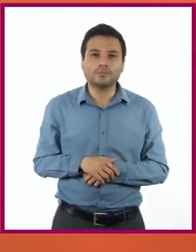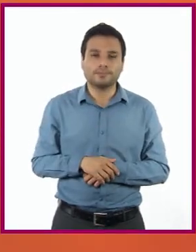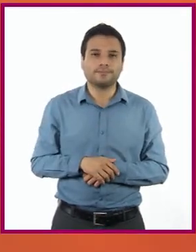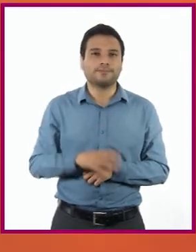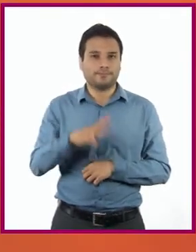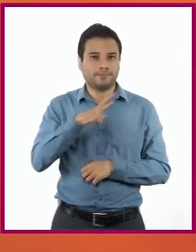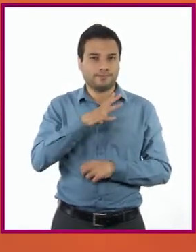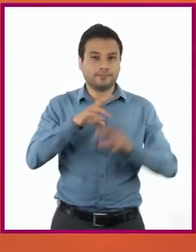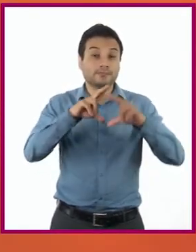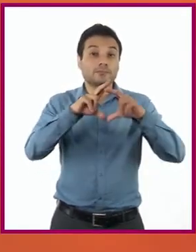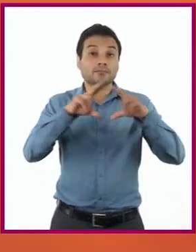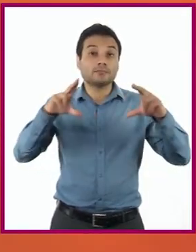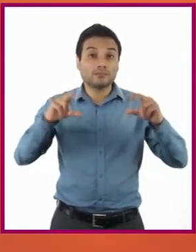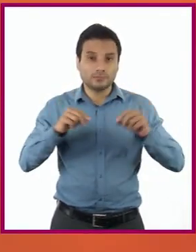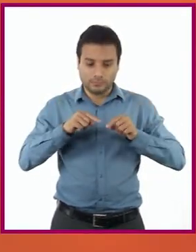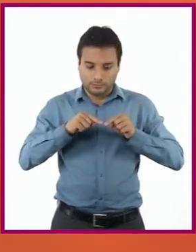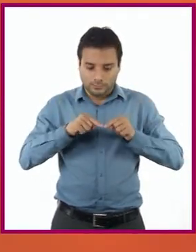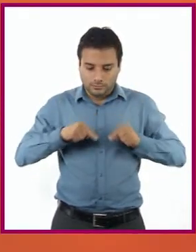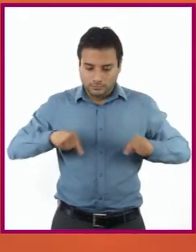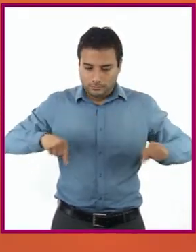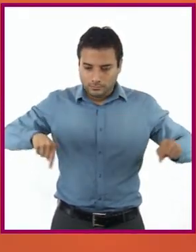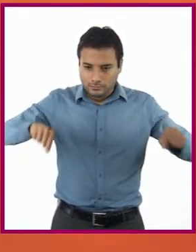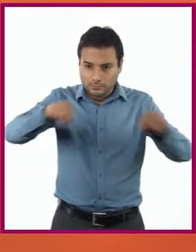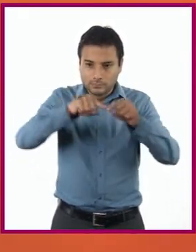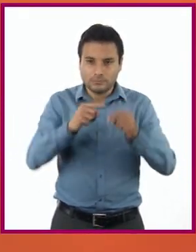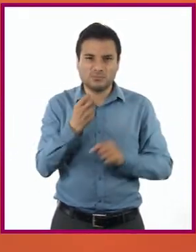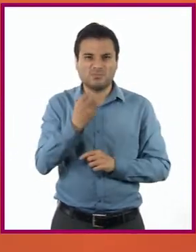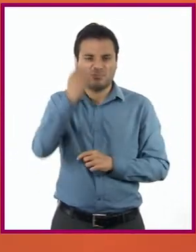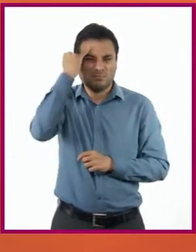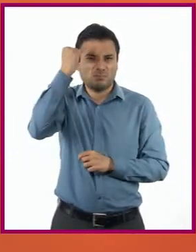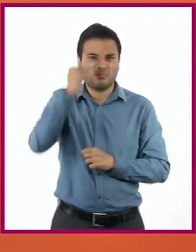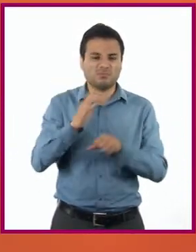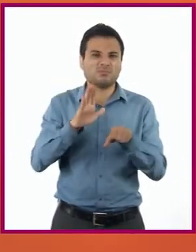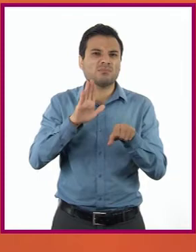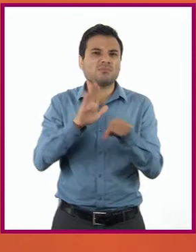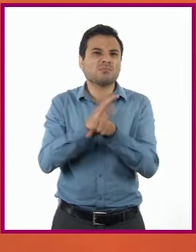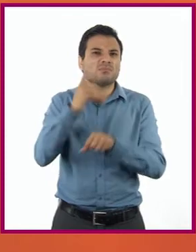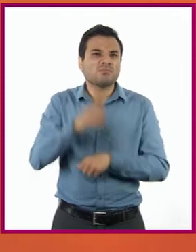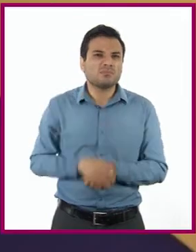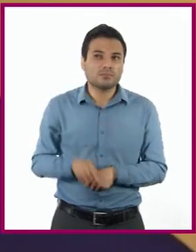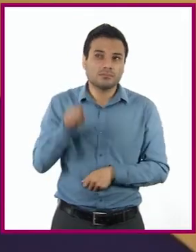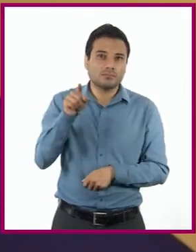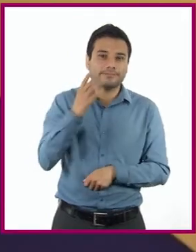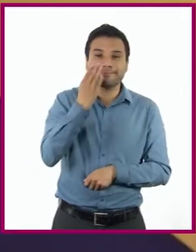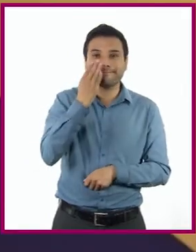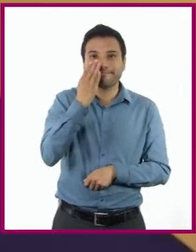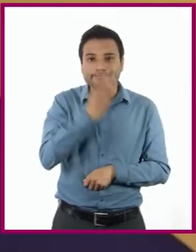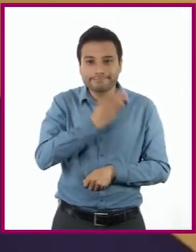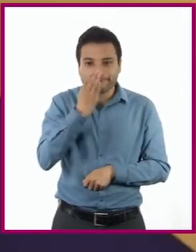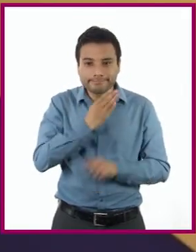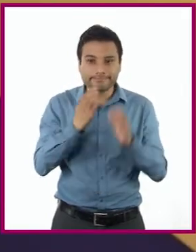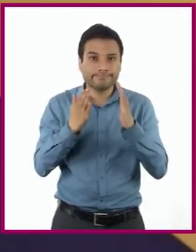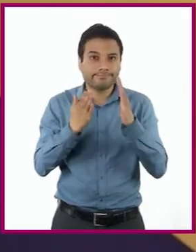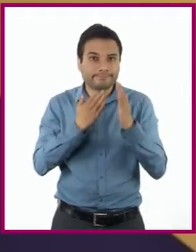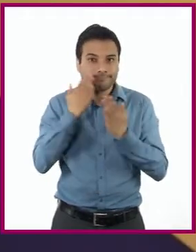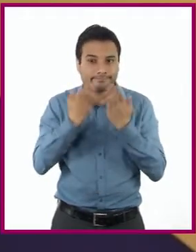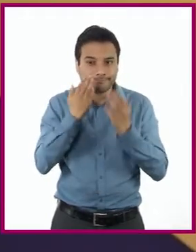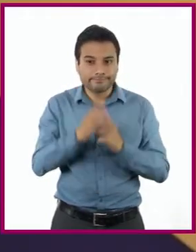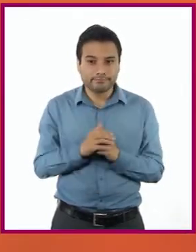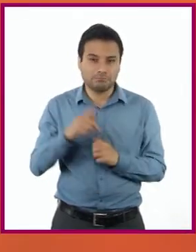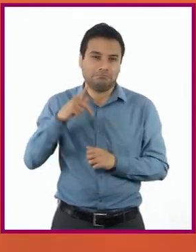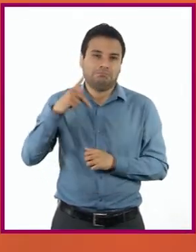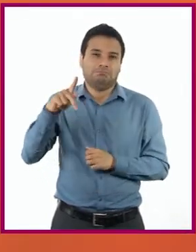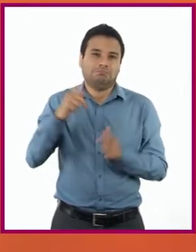La inspiración que tuvo para este trabajo eran pasajes bíblicos. Rowbotham y sus